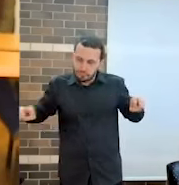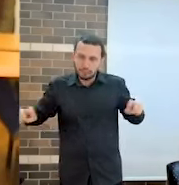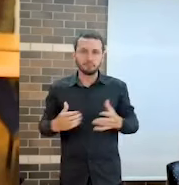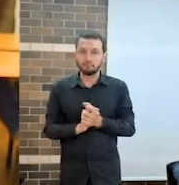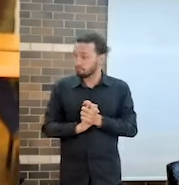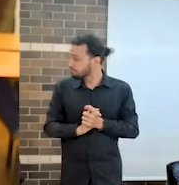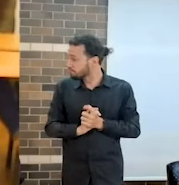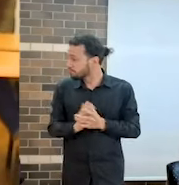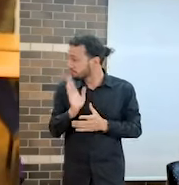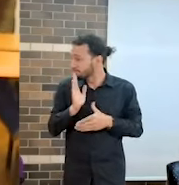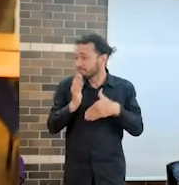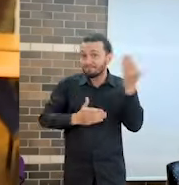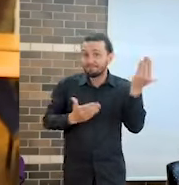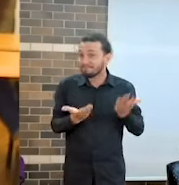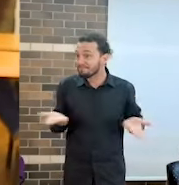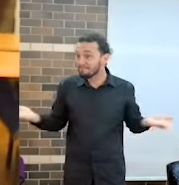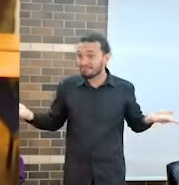¿Quién quiere tomar la palabra?